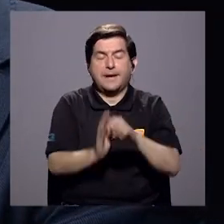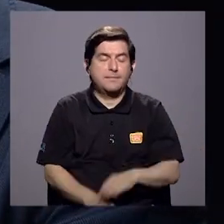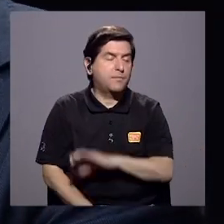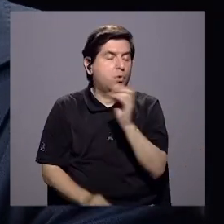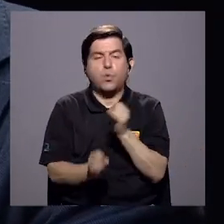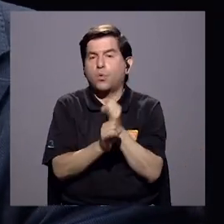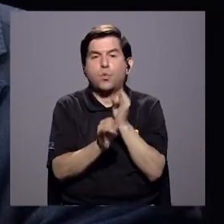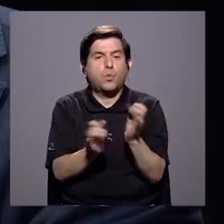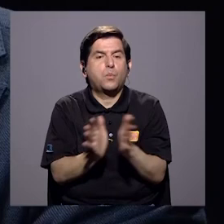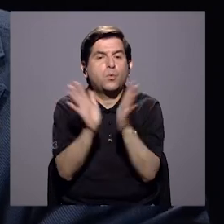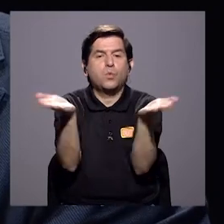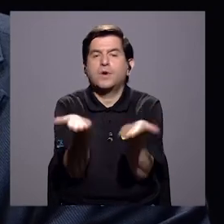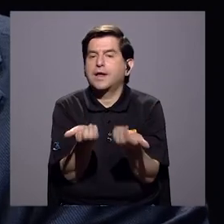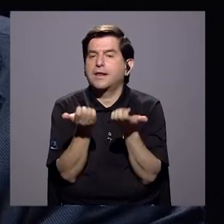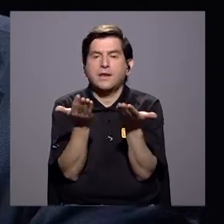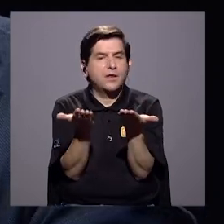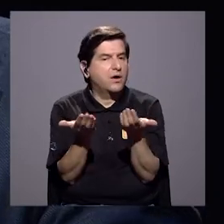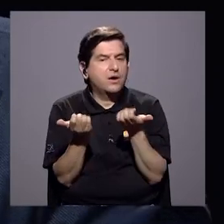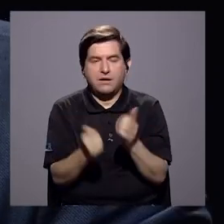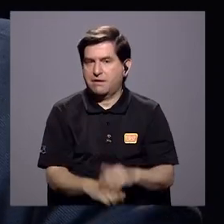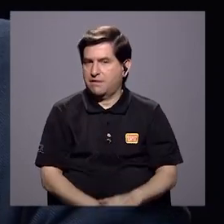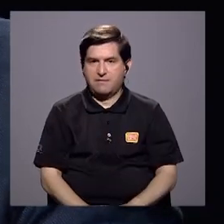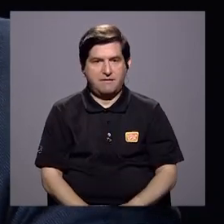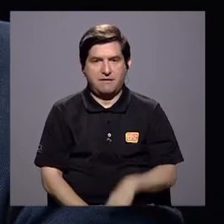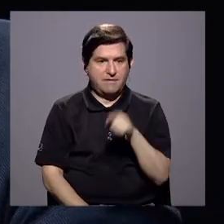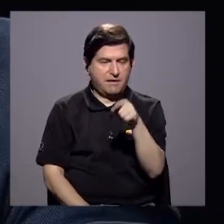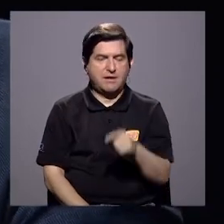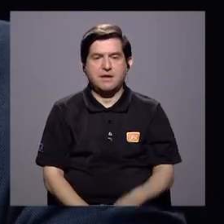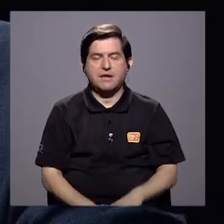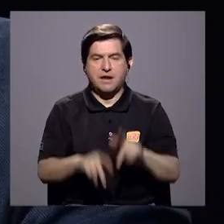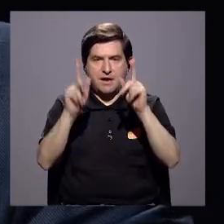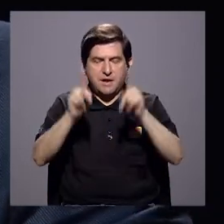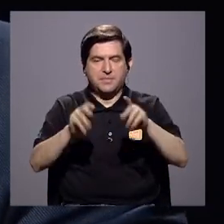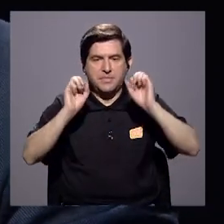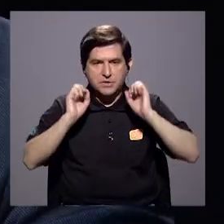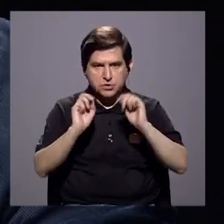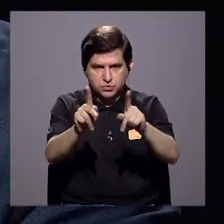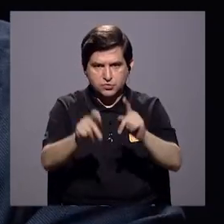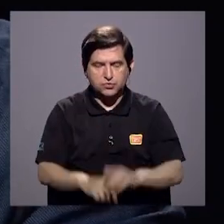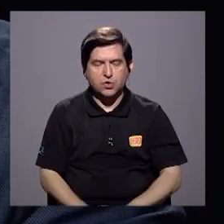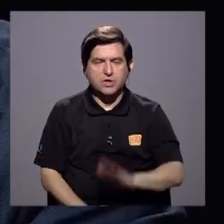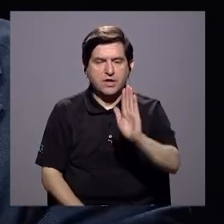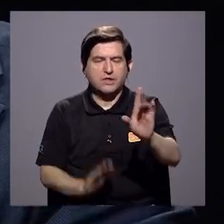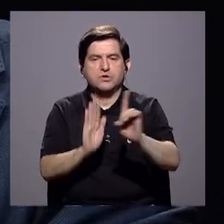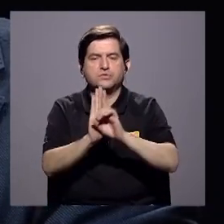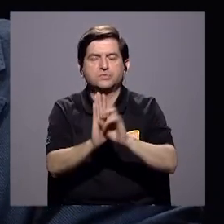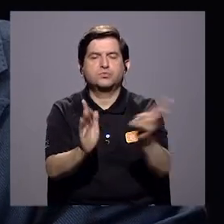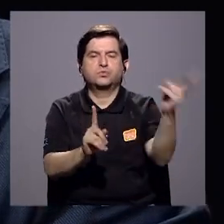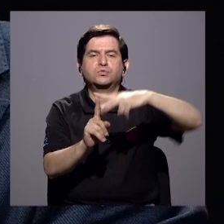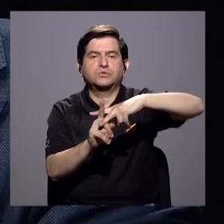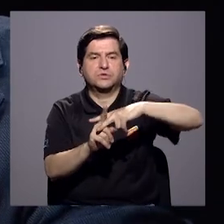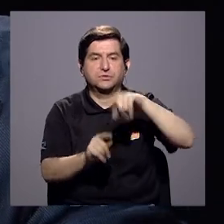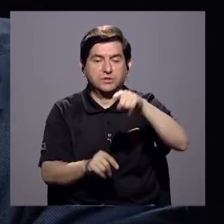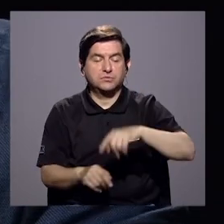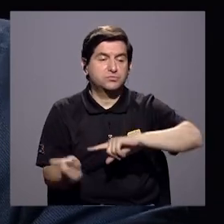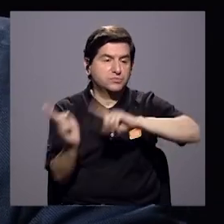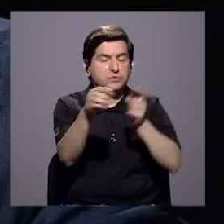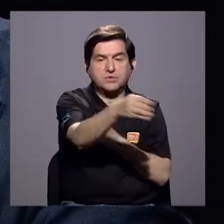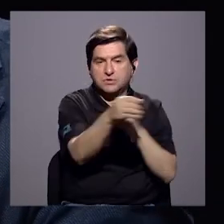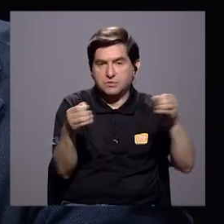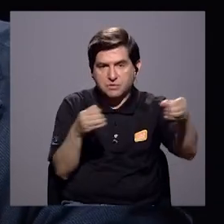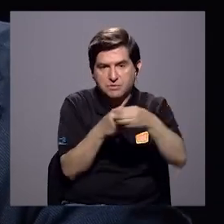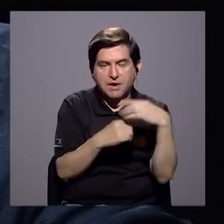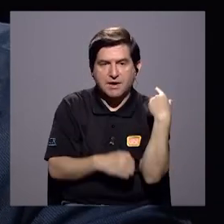una institución pública no quieran hacer no quieren darle a la persona la posibilidad que ejerza sus derechos entonces usted puede ir a la agencia